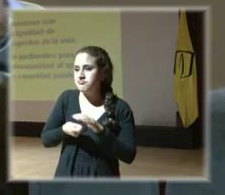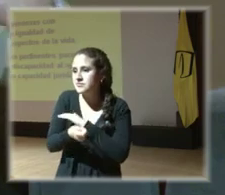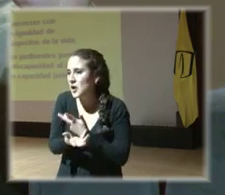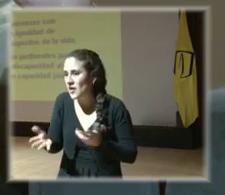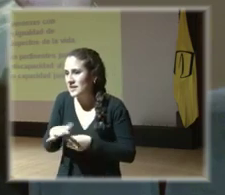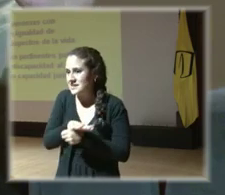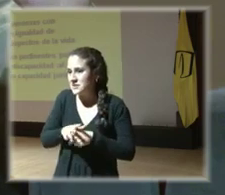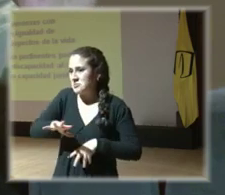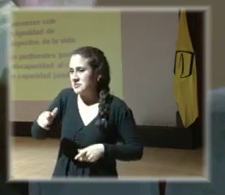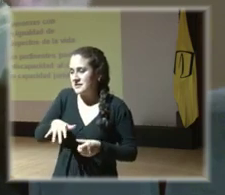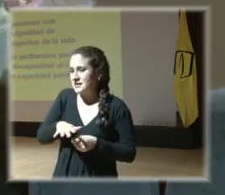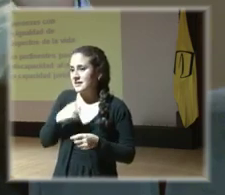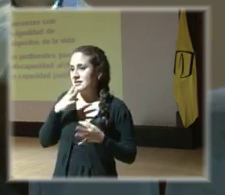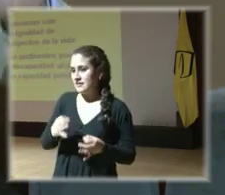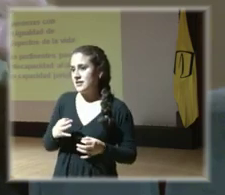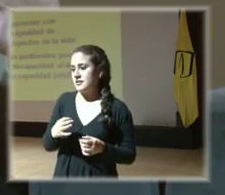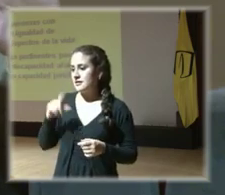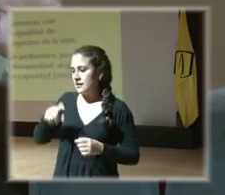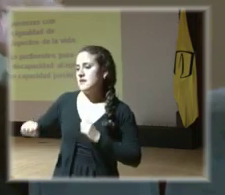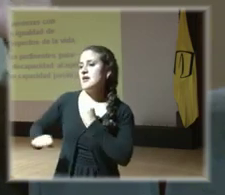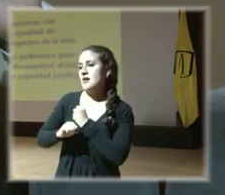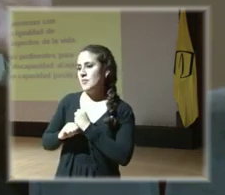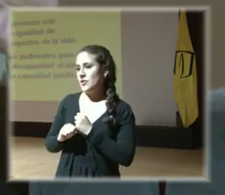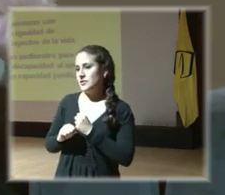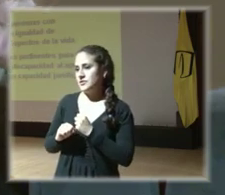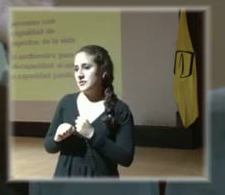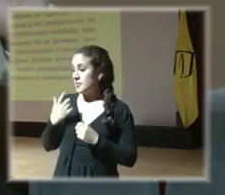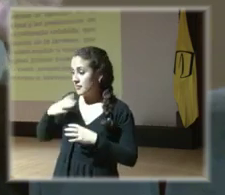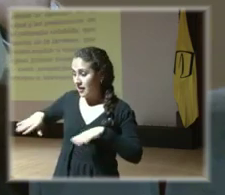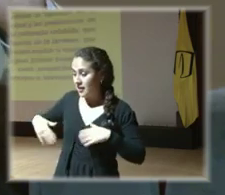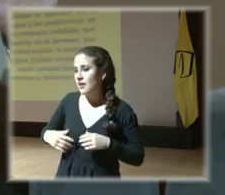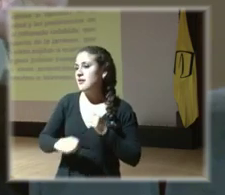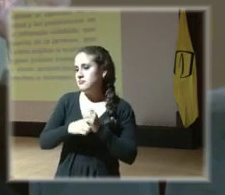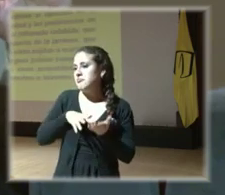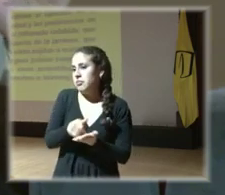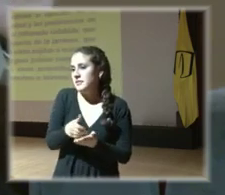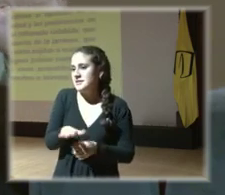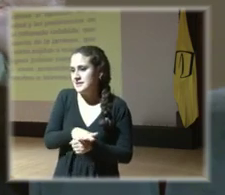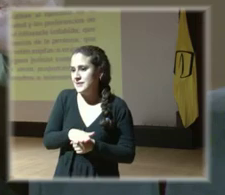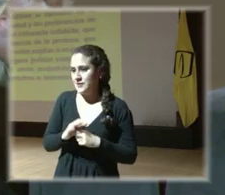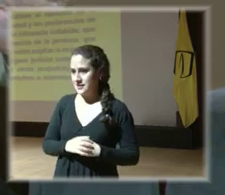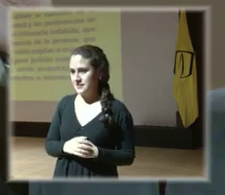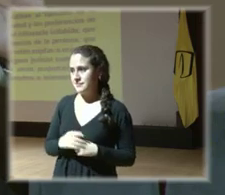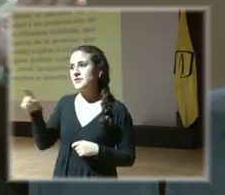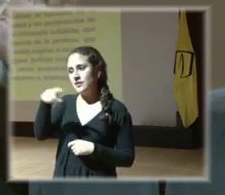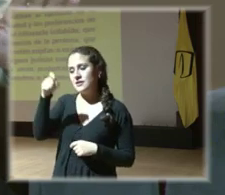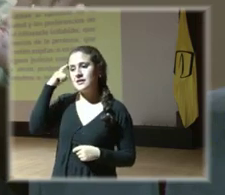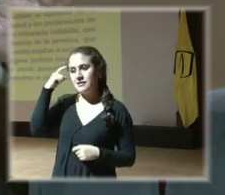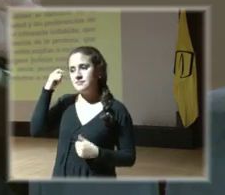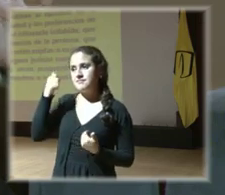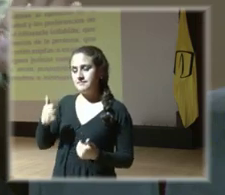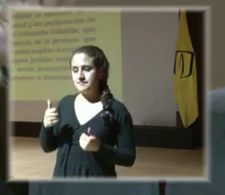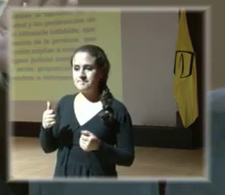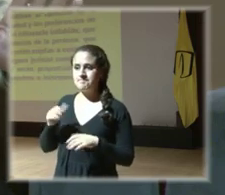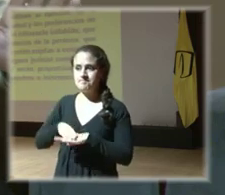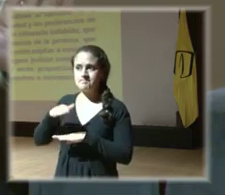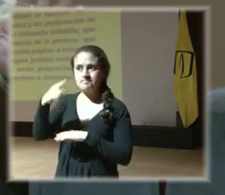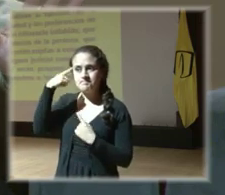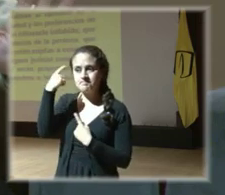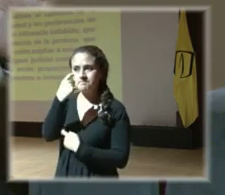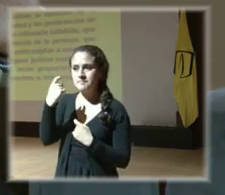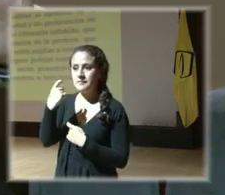es otra cuestión. Pero a lo que voy es que realmente tenemos que ser consecuentes y pensar que